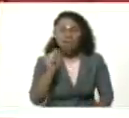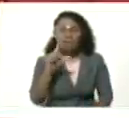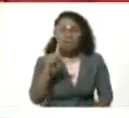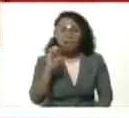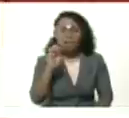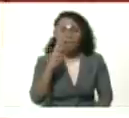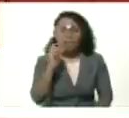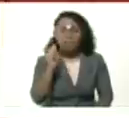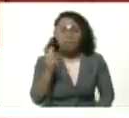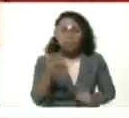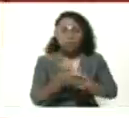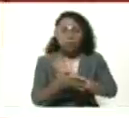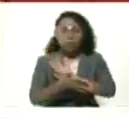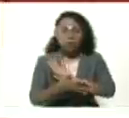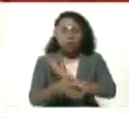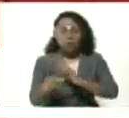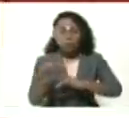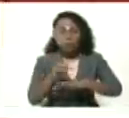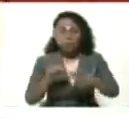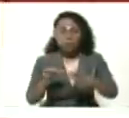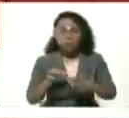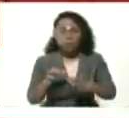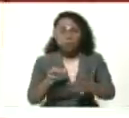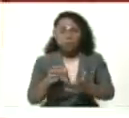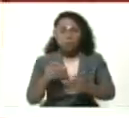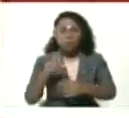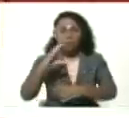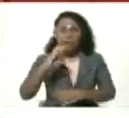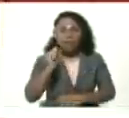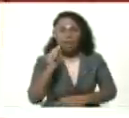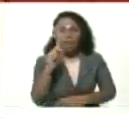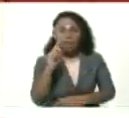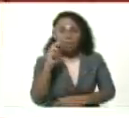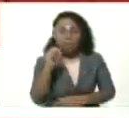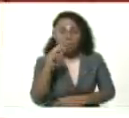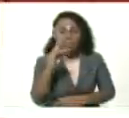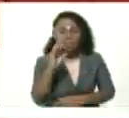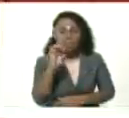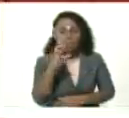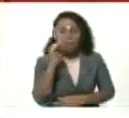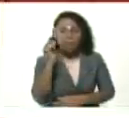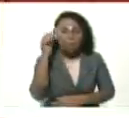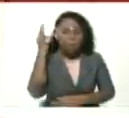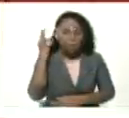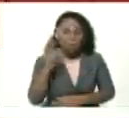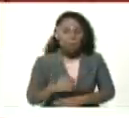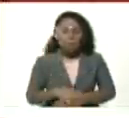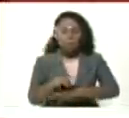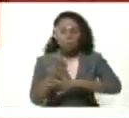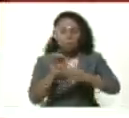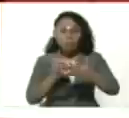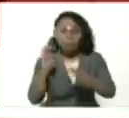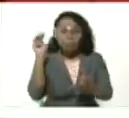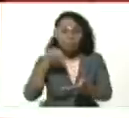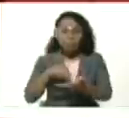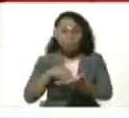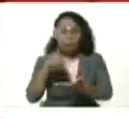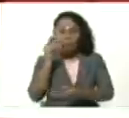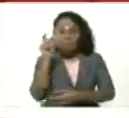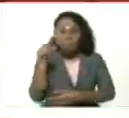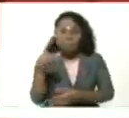Quintana. Municipio Candelaria, Carmen Benítez. Municipio Miranda, Johnny González.